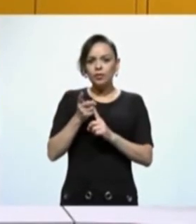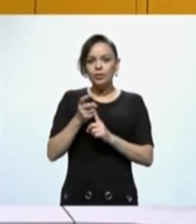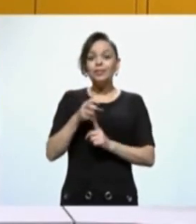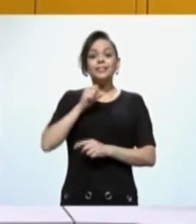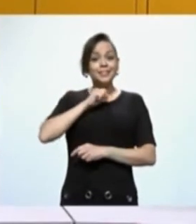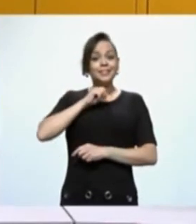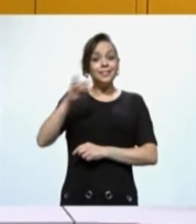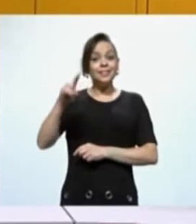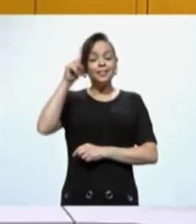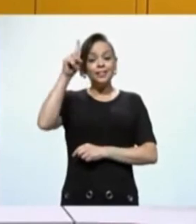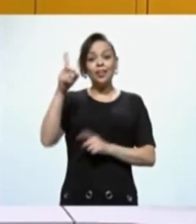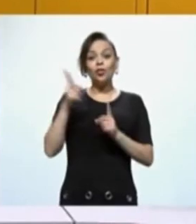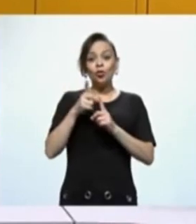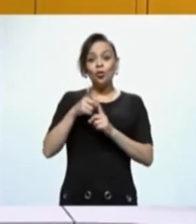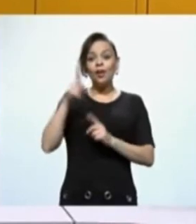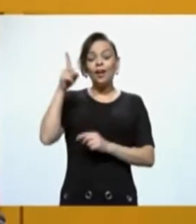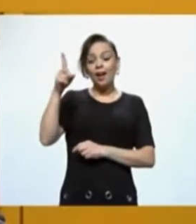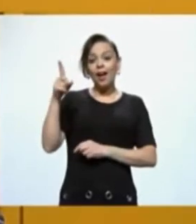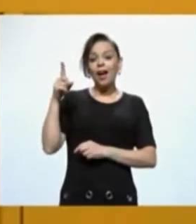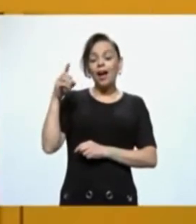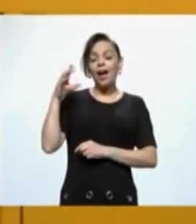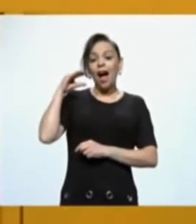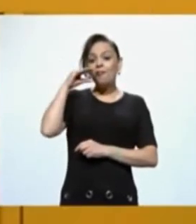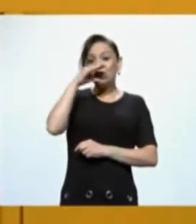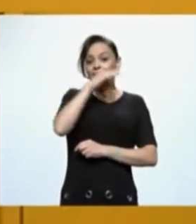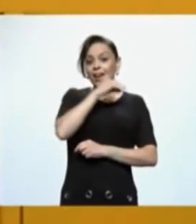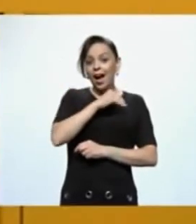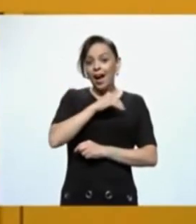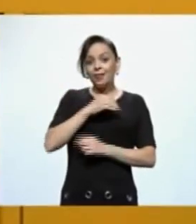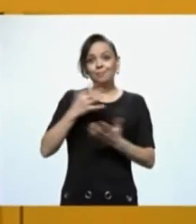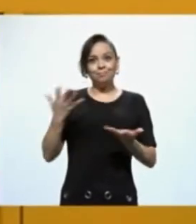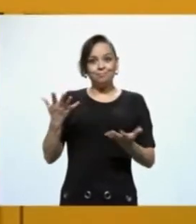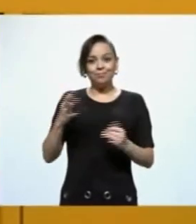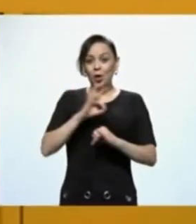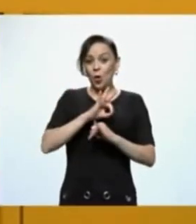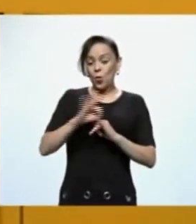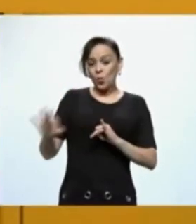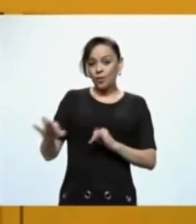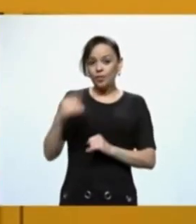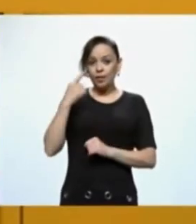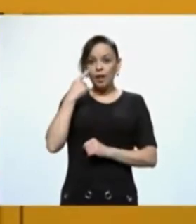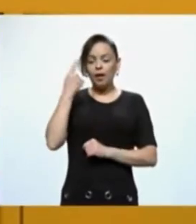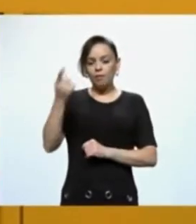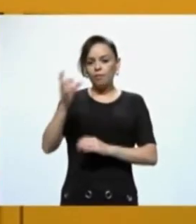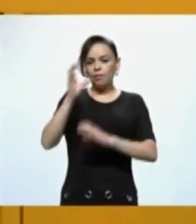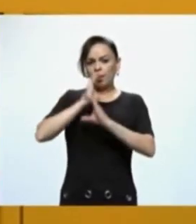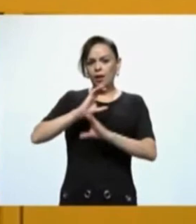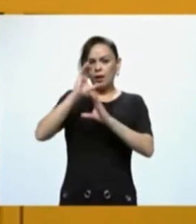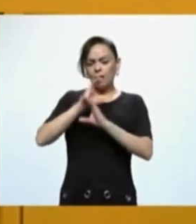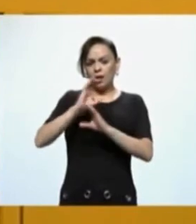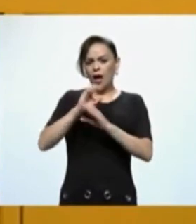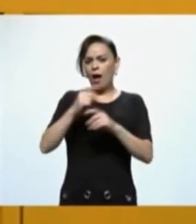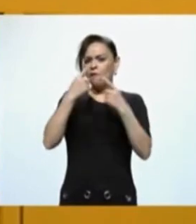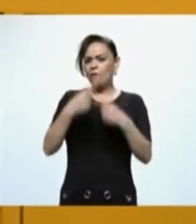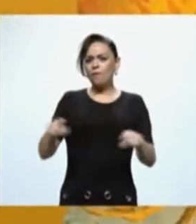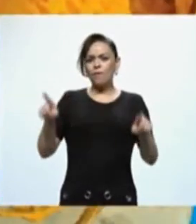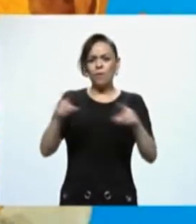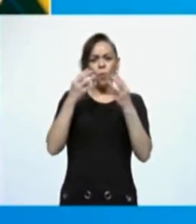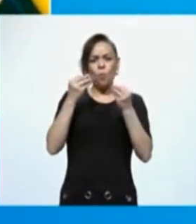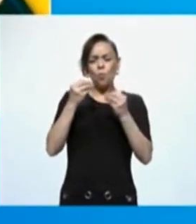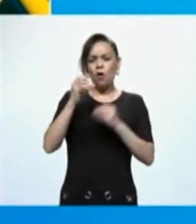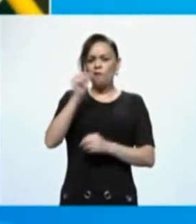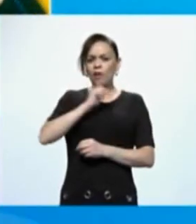¡sí! ¡De África! Por último, te invitamos a disfrutar y cantar esta canción muy famosa en nuestro país.